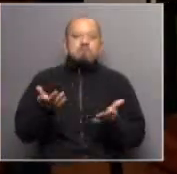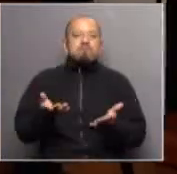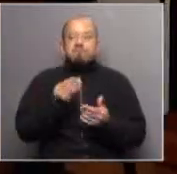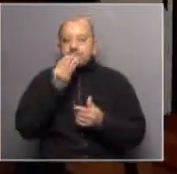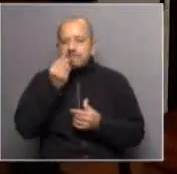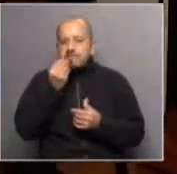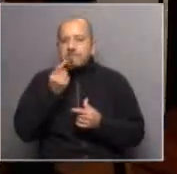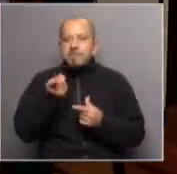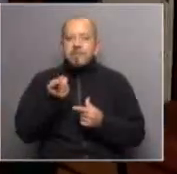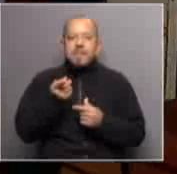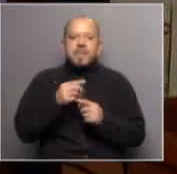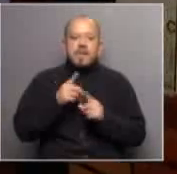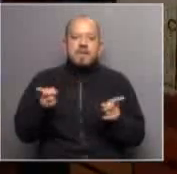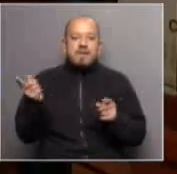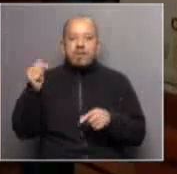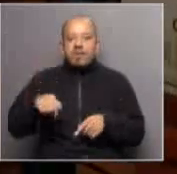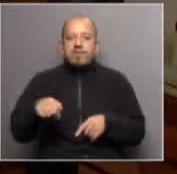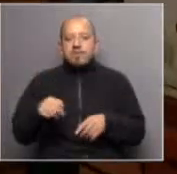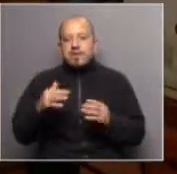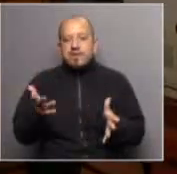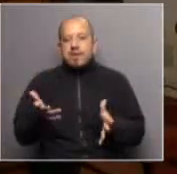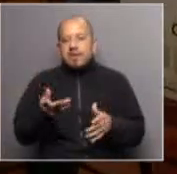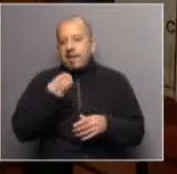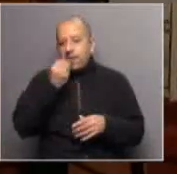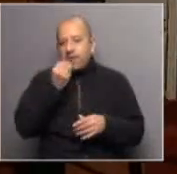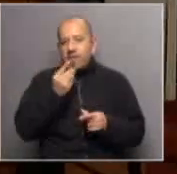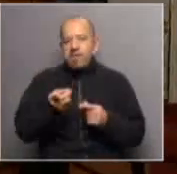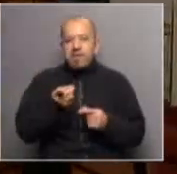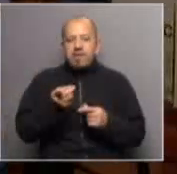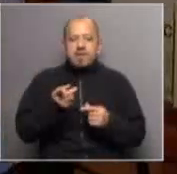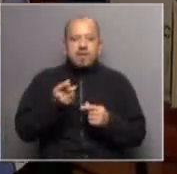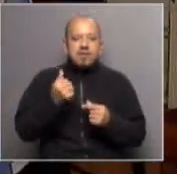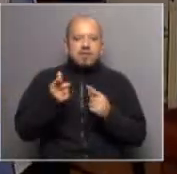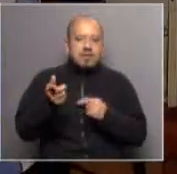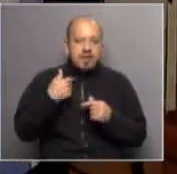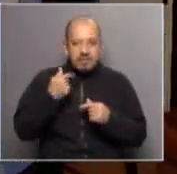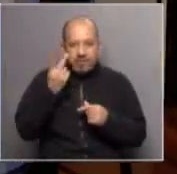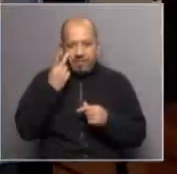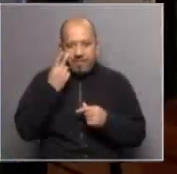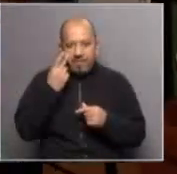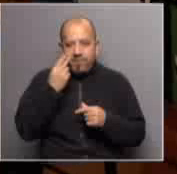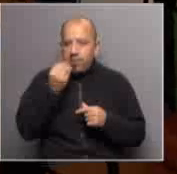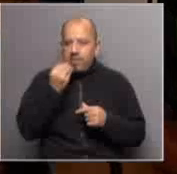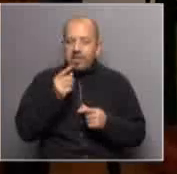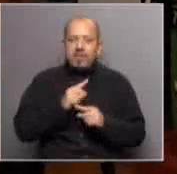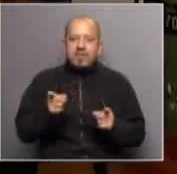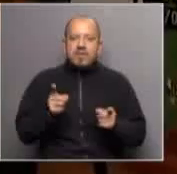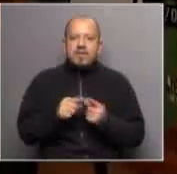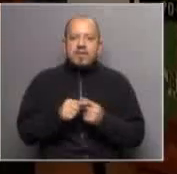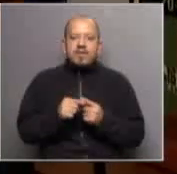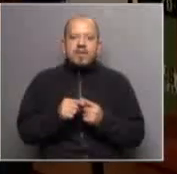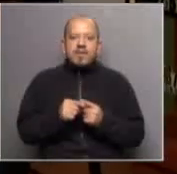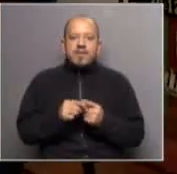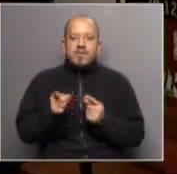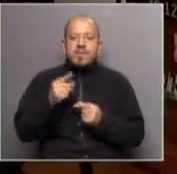interés periodístico. No venimos acá a irnos con la panza llena, simplemente con el corazón contento. Jaja, no te bueno, creo. Bueno, el bar es